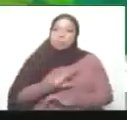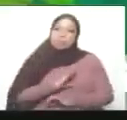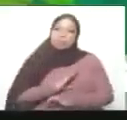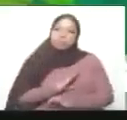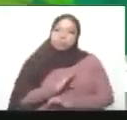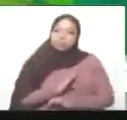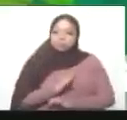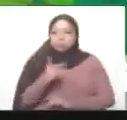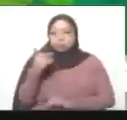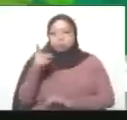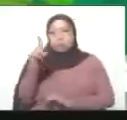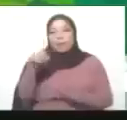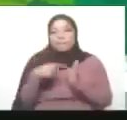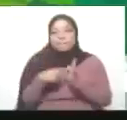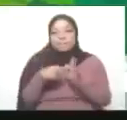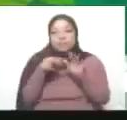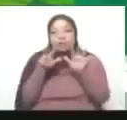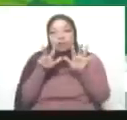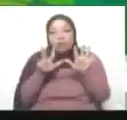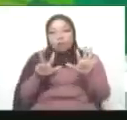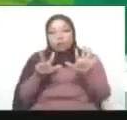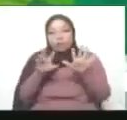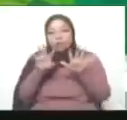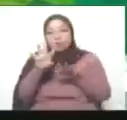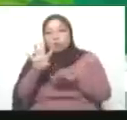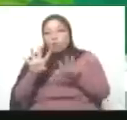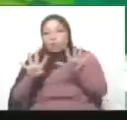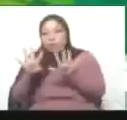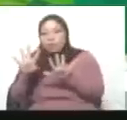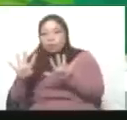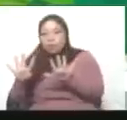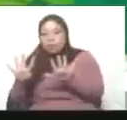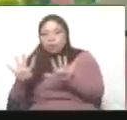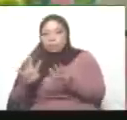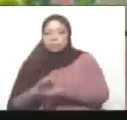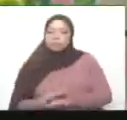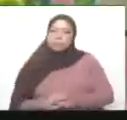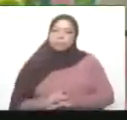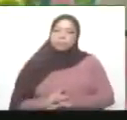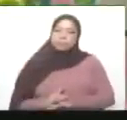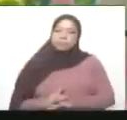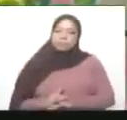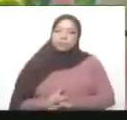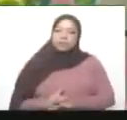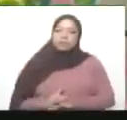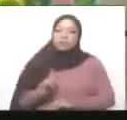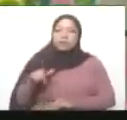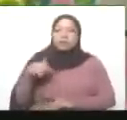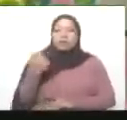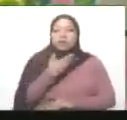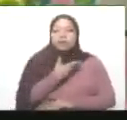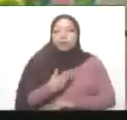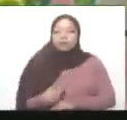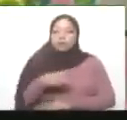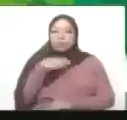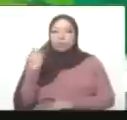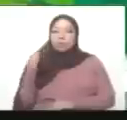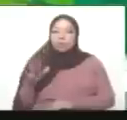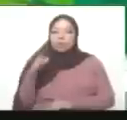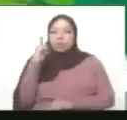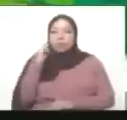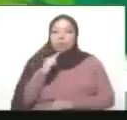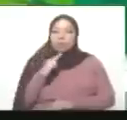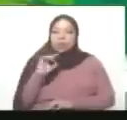mil ochocientos noventa y nueve Lamentablemente después de la muerte de Bolívar el siglo